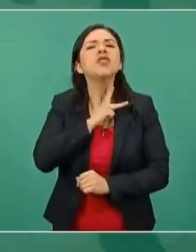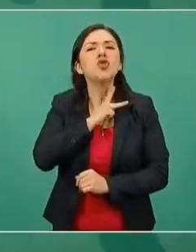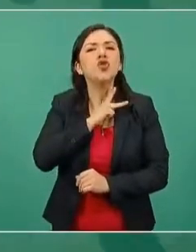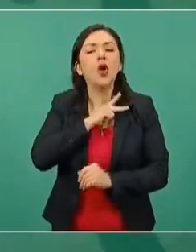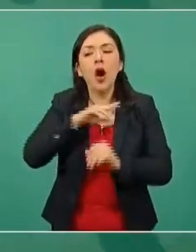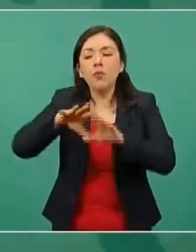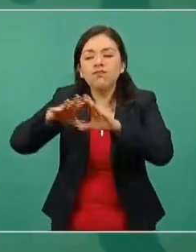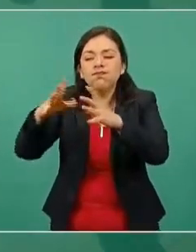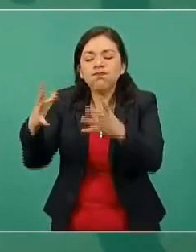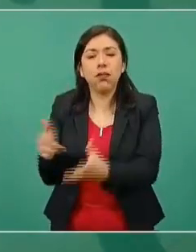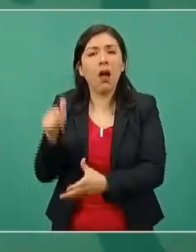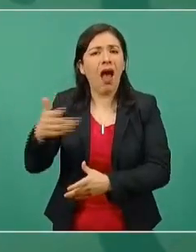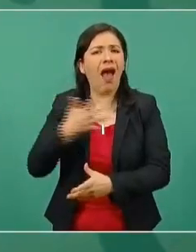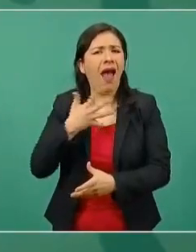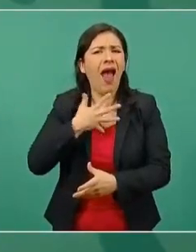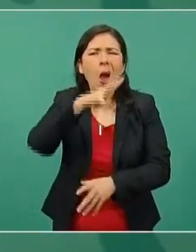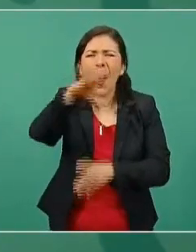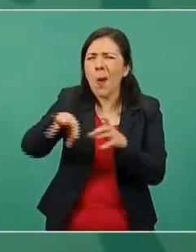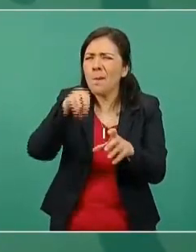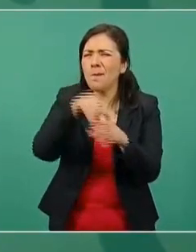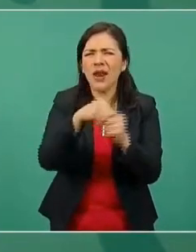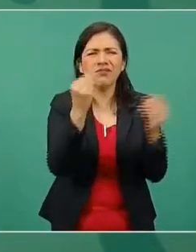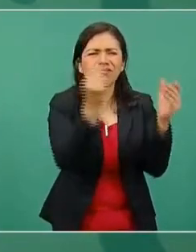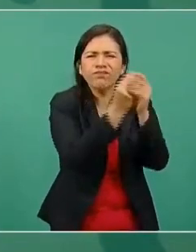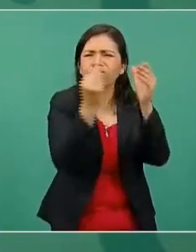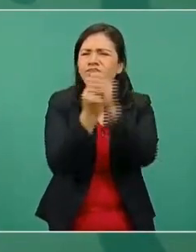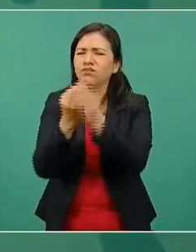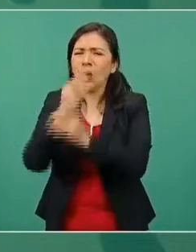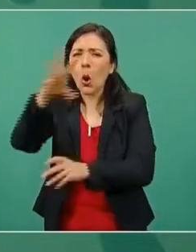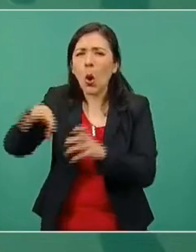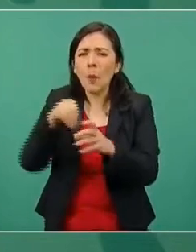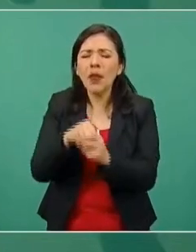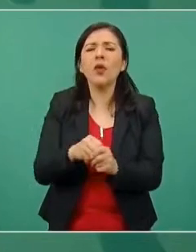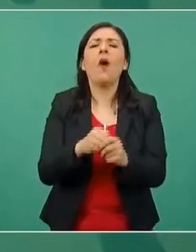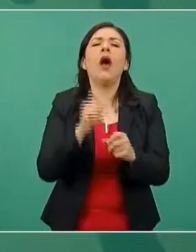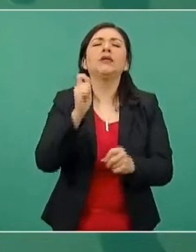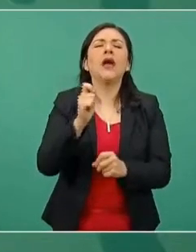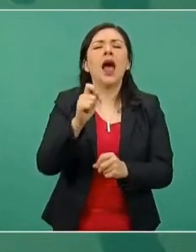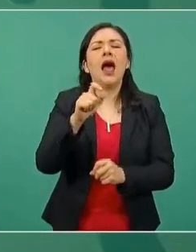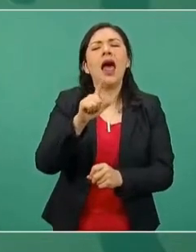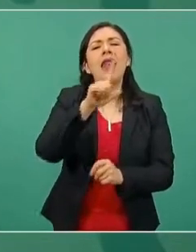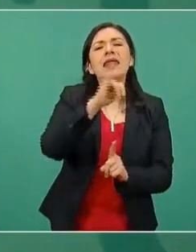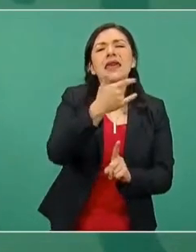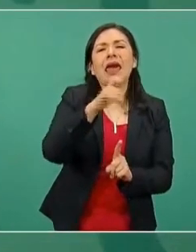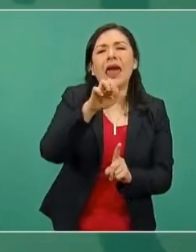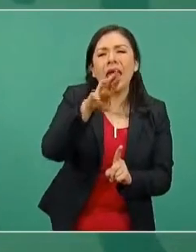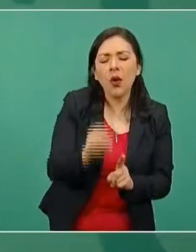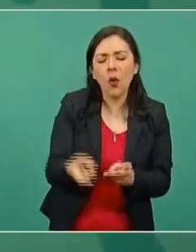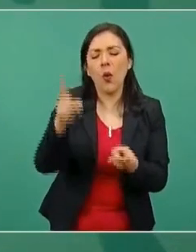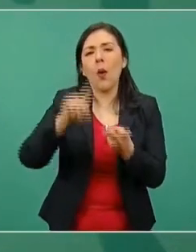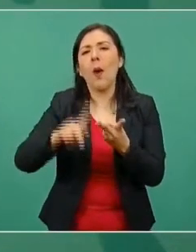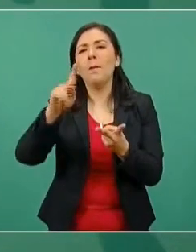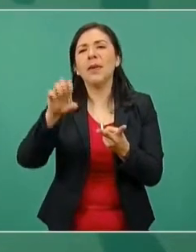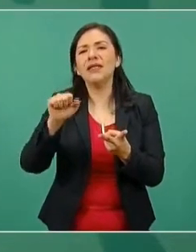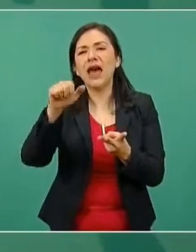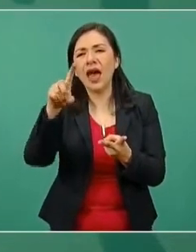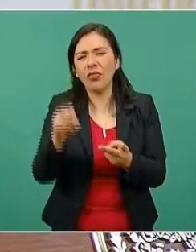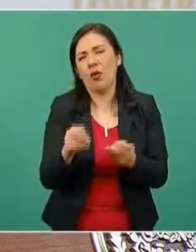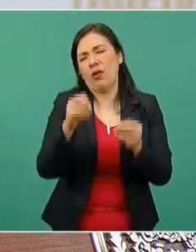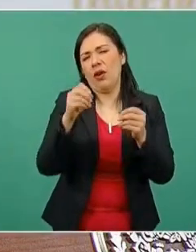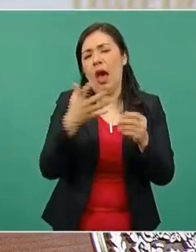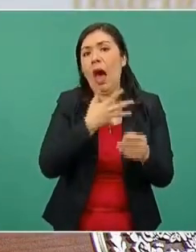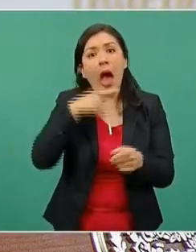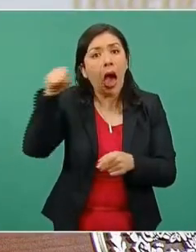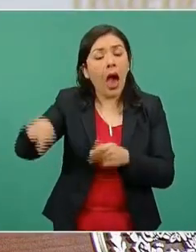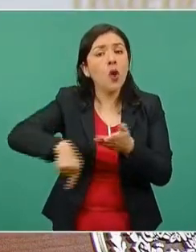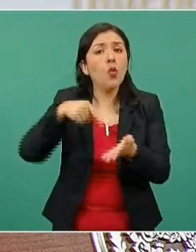de todas las especificaciones, el crudo ligero, el crudo pesado, ahí se hacen las mezclas.